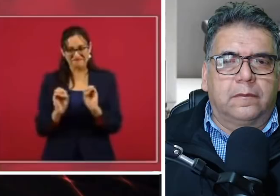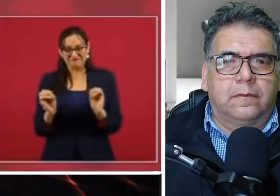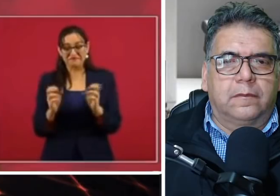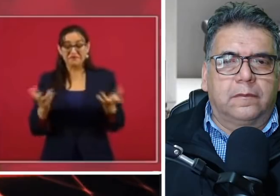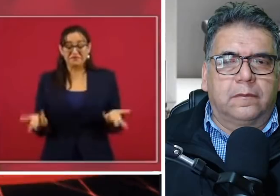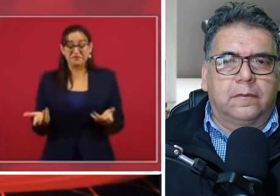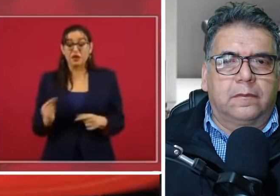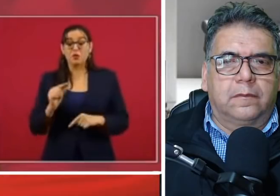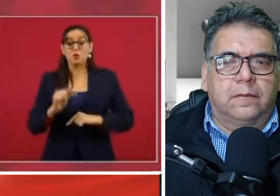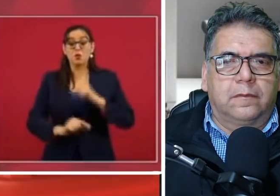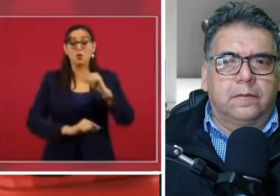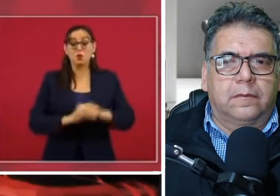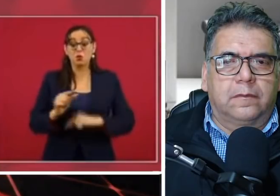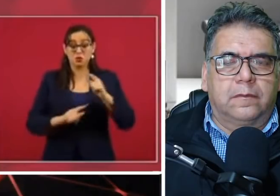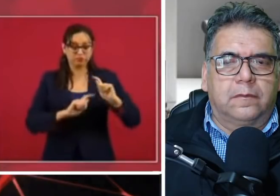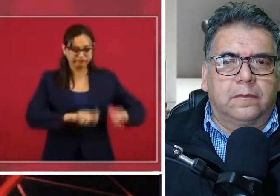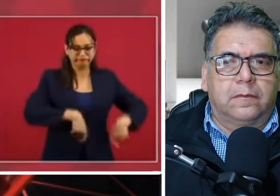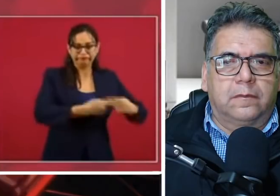la Comisión Federal de Electricidad,